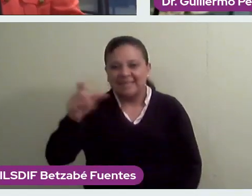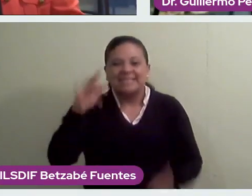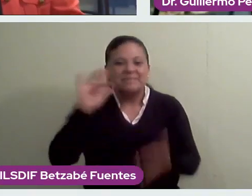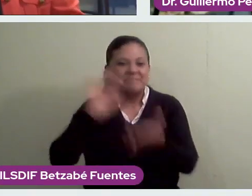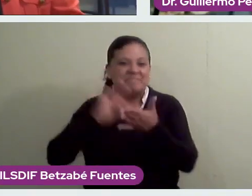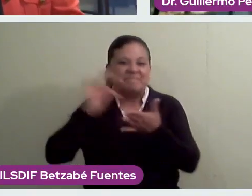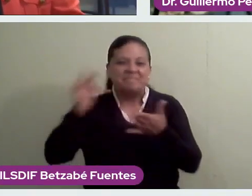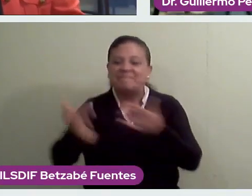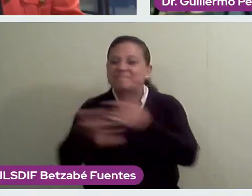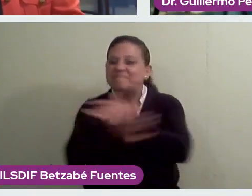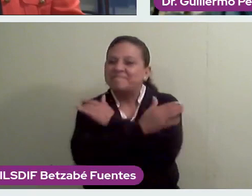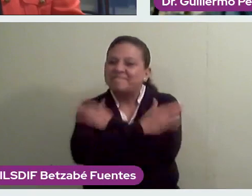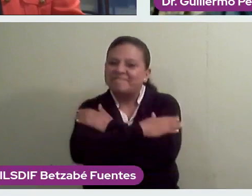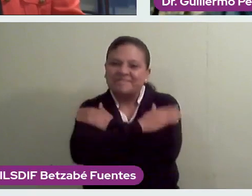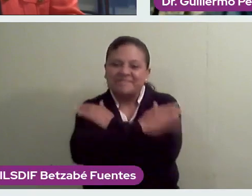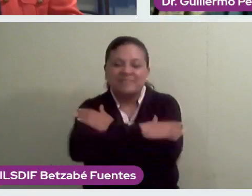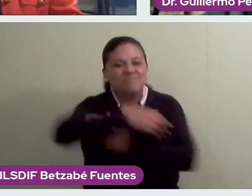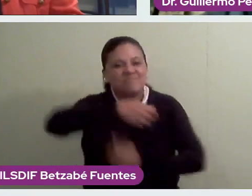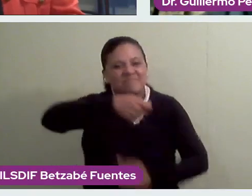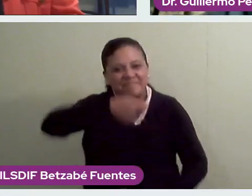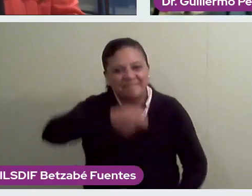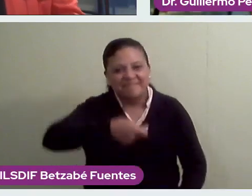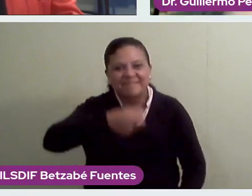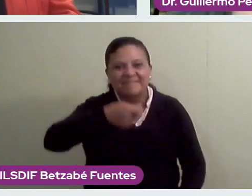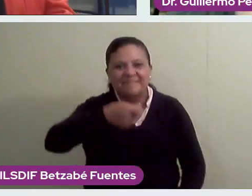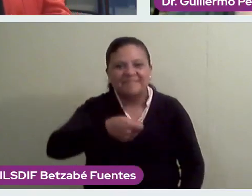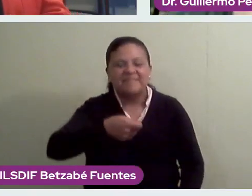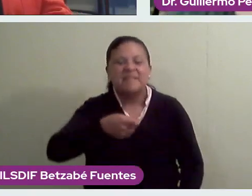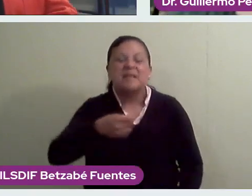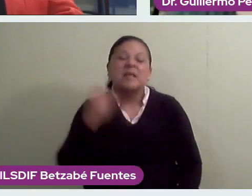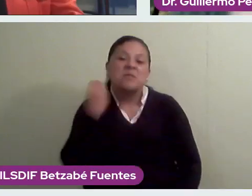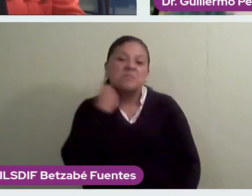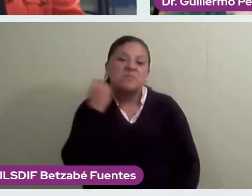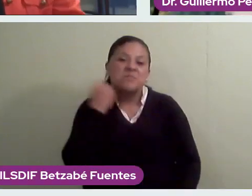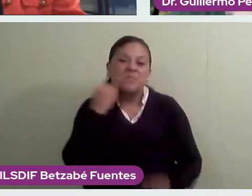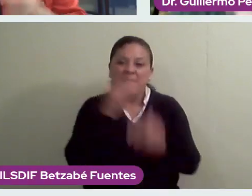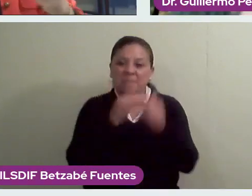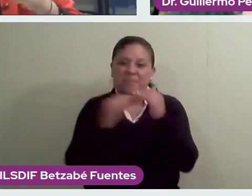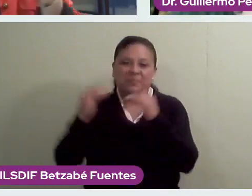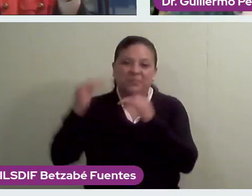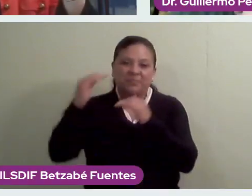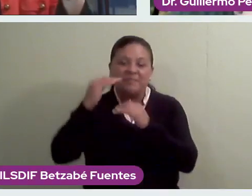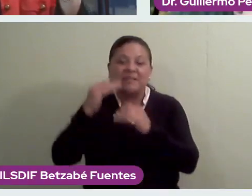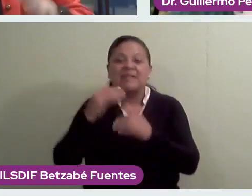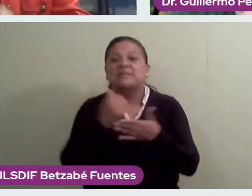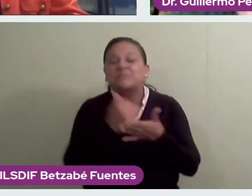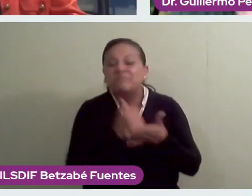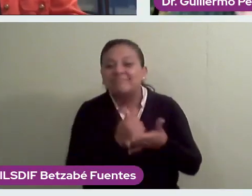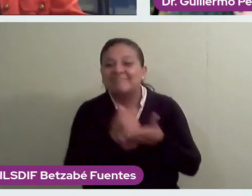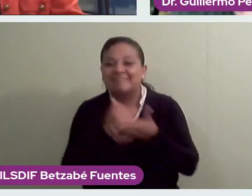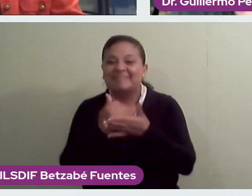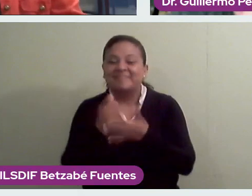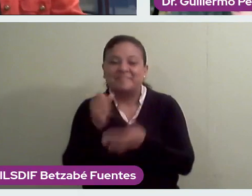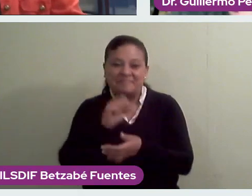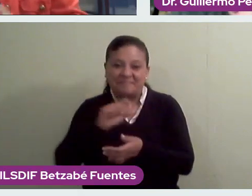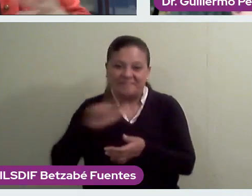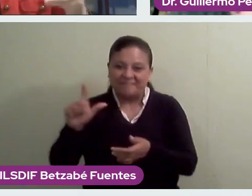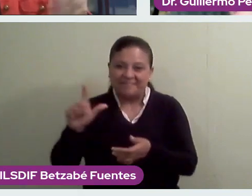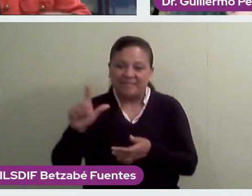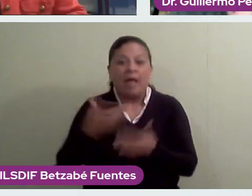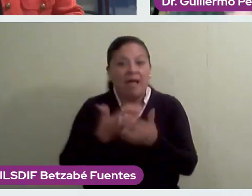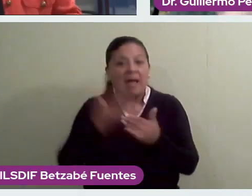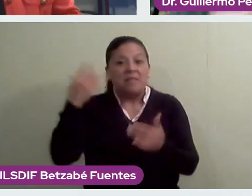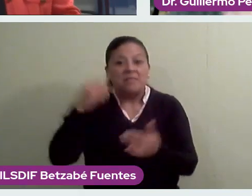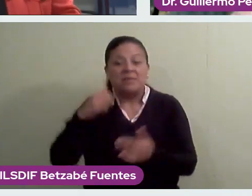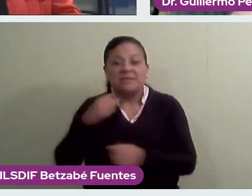y un saludo caluroso de parte de la magistrada Marta Leticia Mercado por esta colaboración nuevamente, porque ya lo habíamos tenido en el 2020. Mire